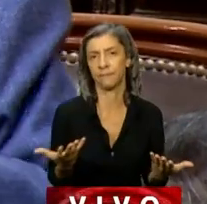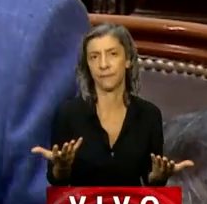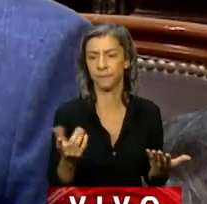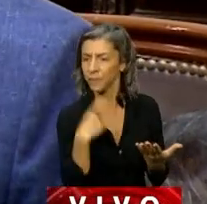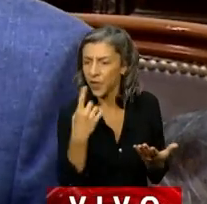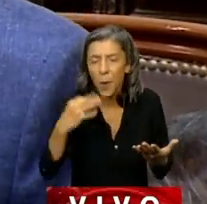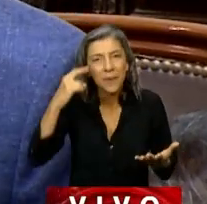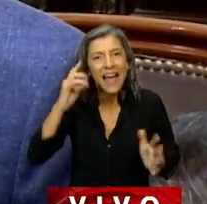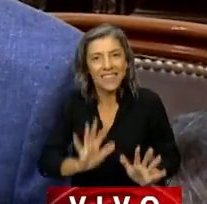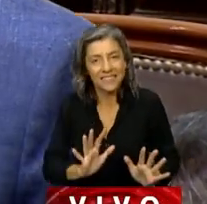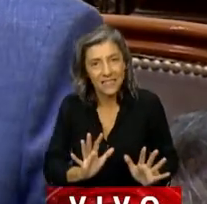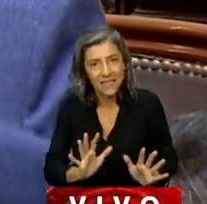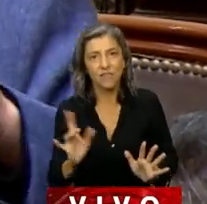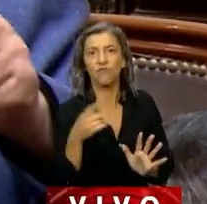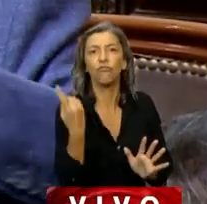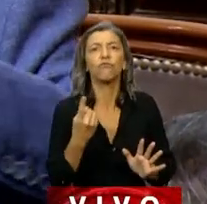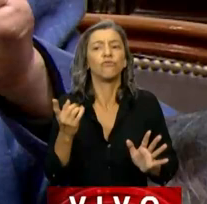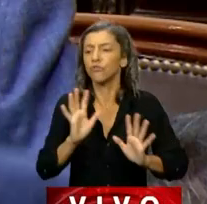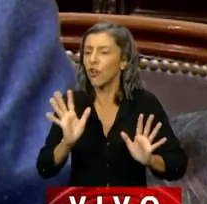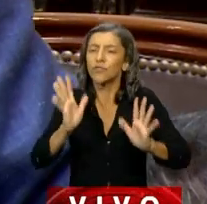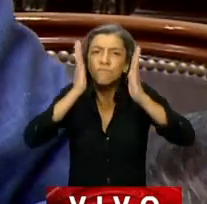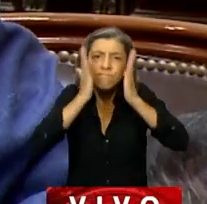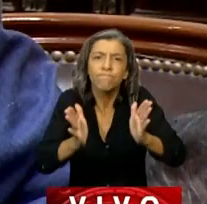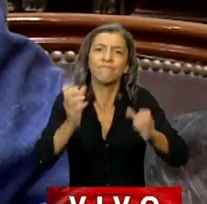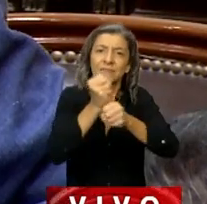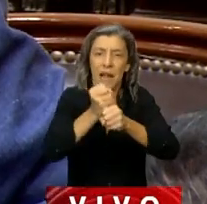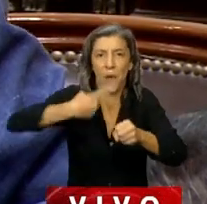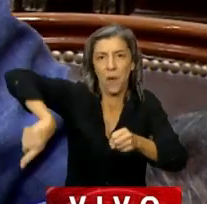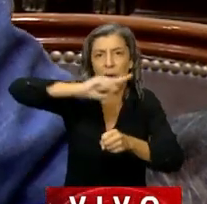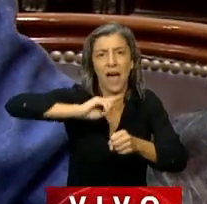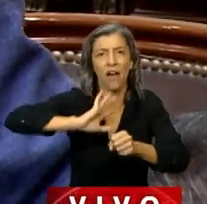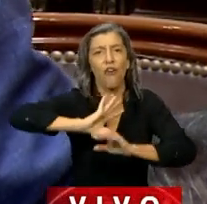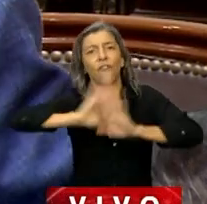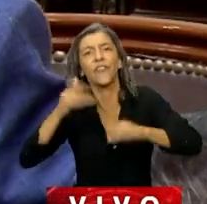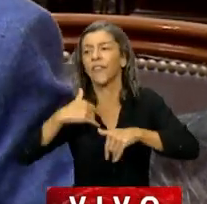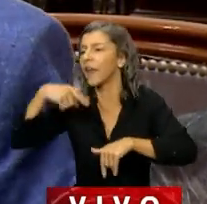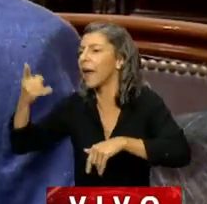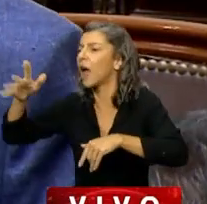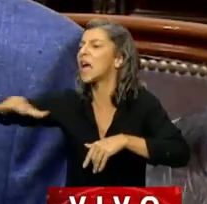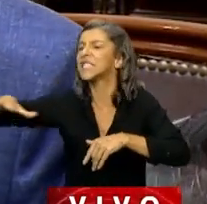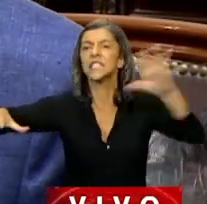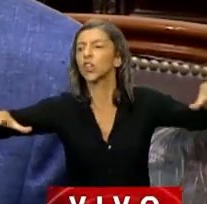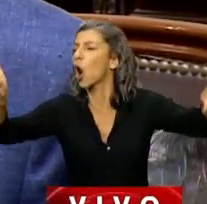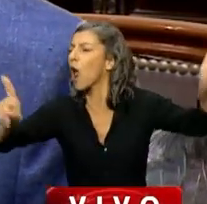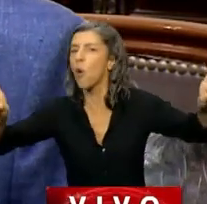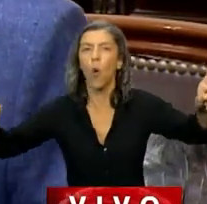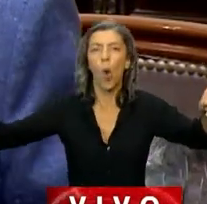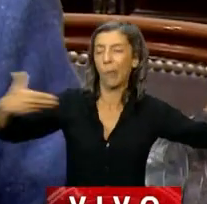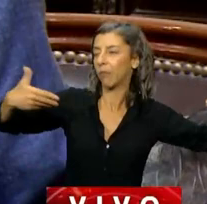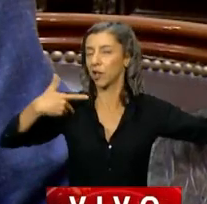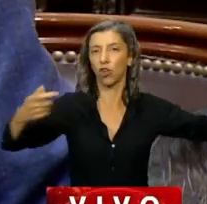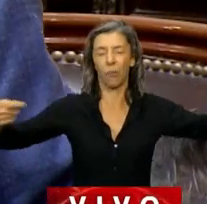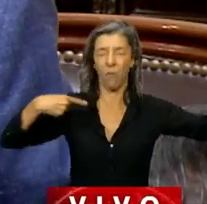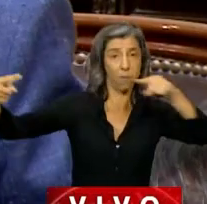de esas artimañas que los grupos extremos de ambos sectores más de una vez nos quieren hacer caer en cuanto a obstaculizar